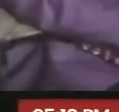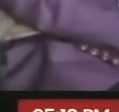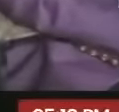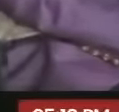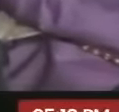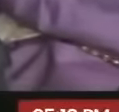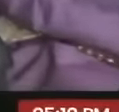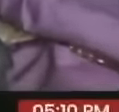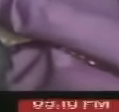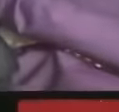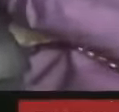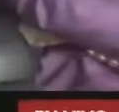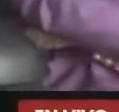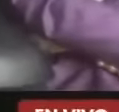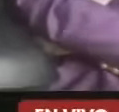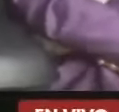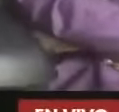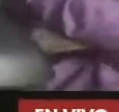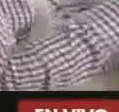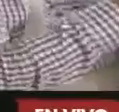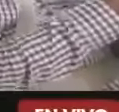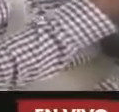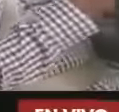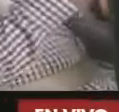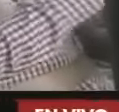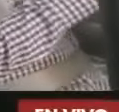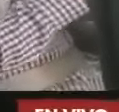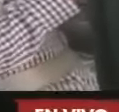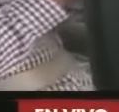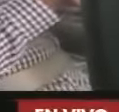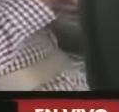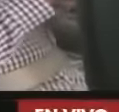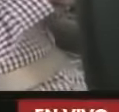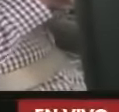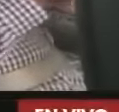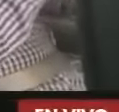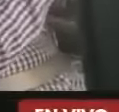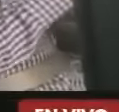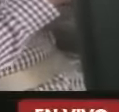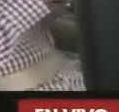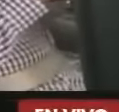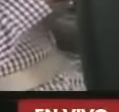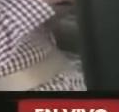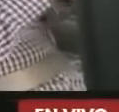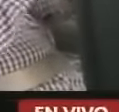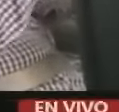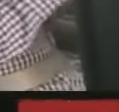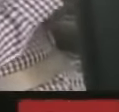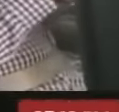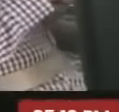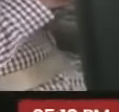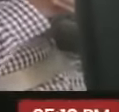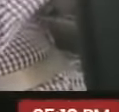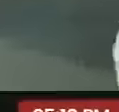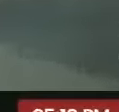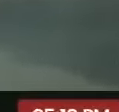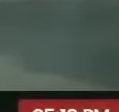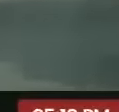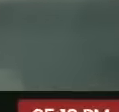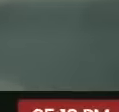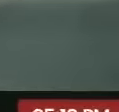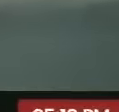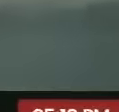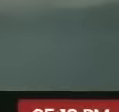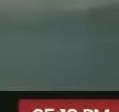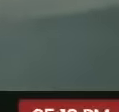el tema del Consejo Federal de Gobierno le permite a uno ver a las gobernaciones y la dinámica de una gobernación, a las alcaldías, la